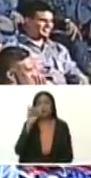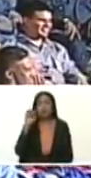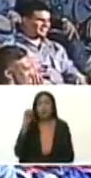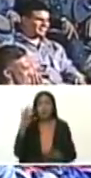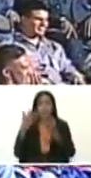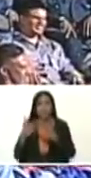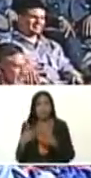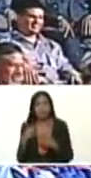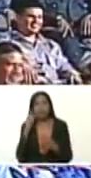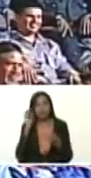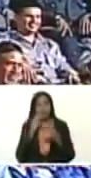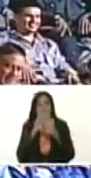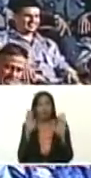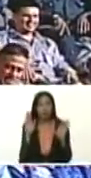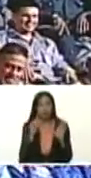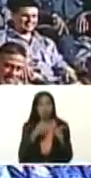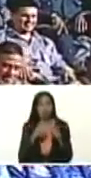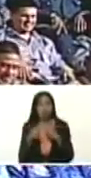correcto. Entonces, fíjense ustedes,